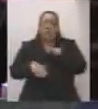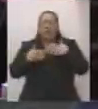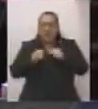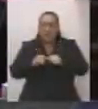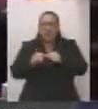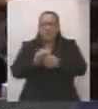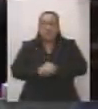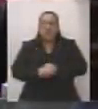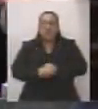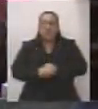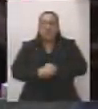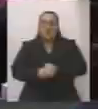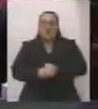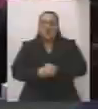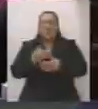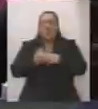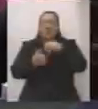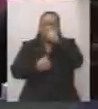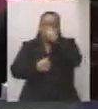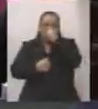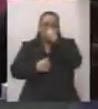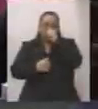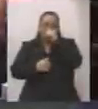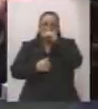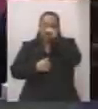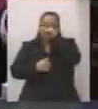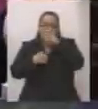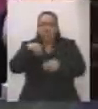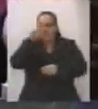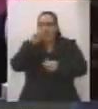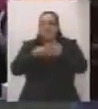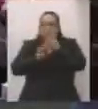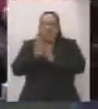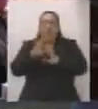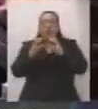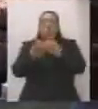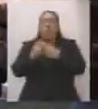seguir con la globalización de la producción en Perú,